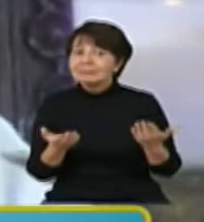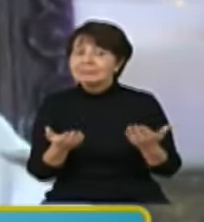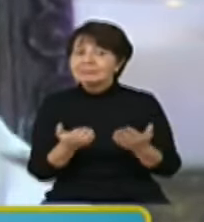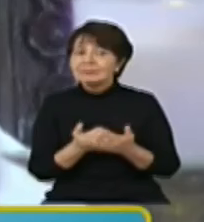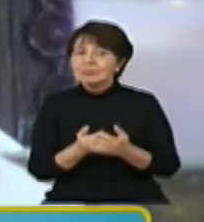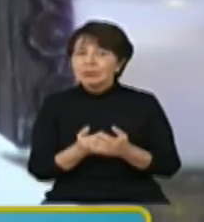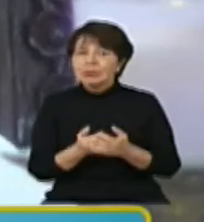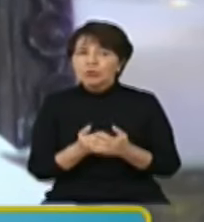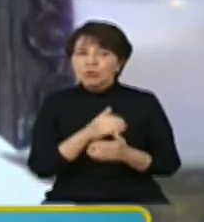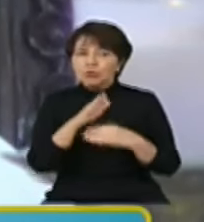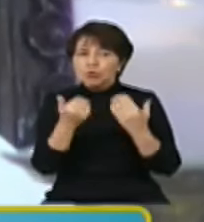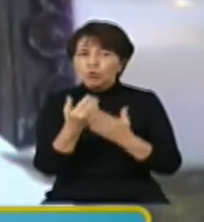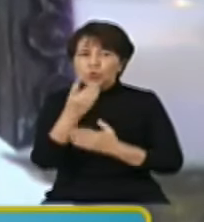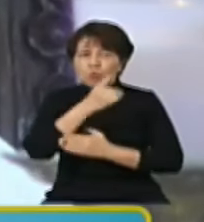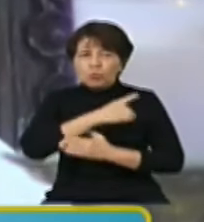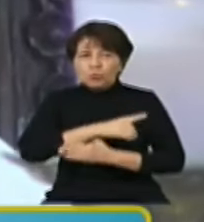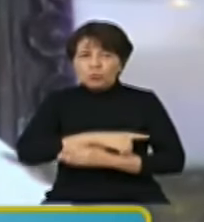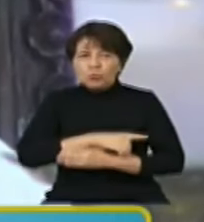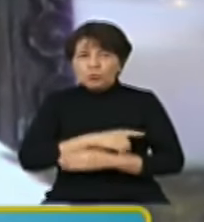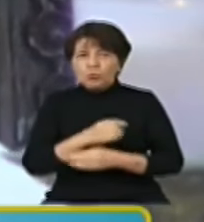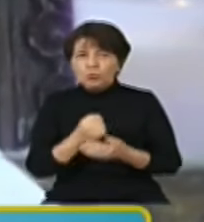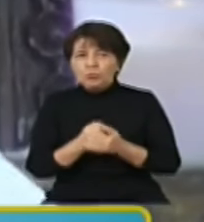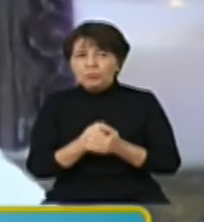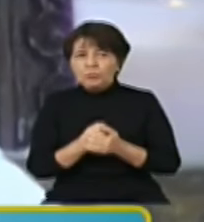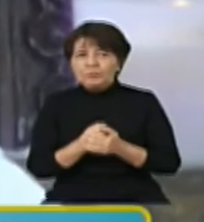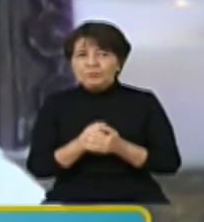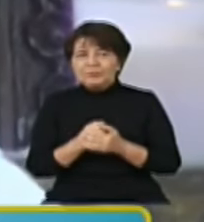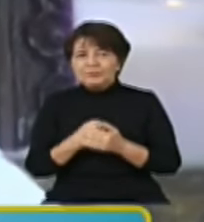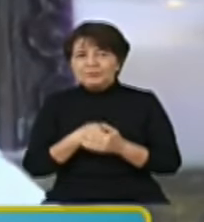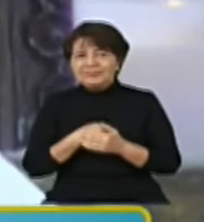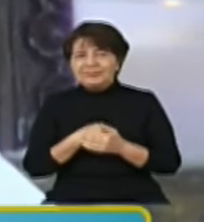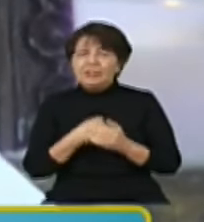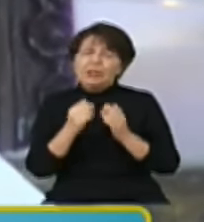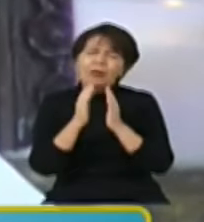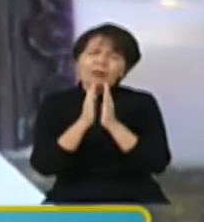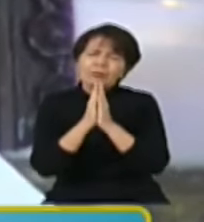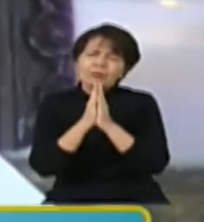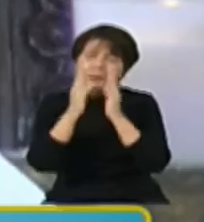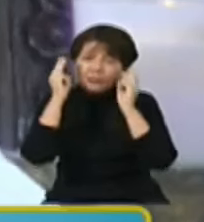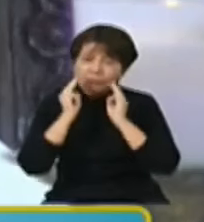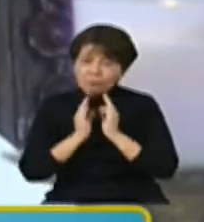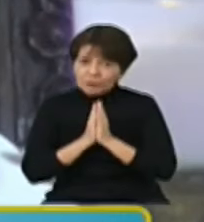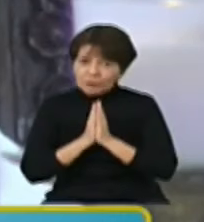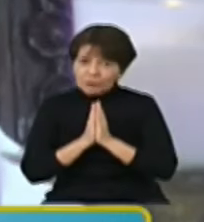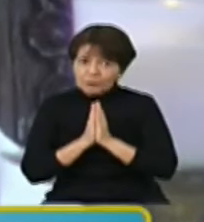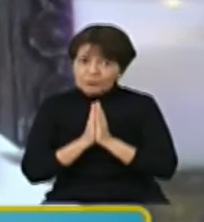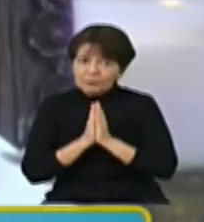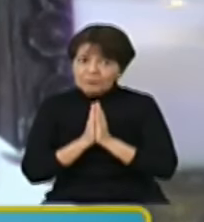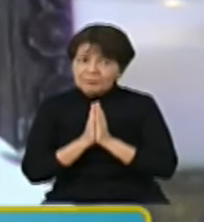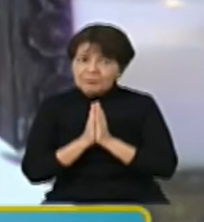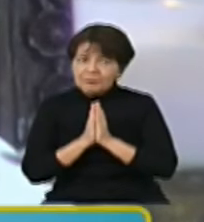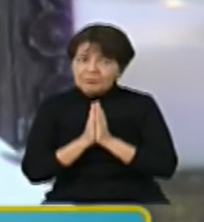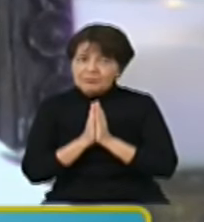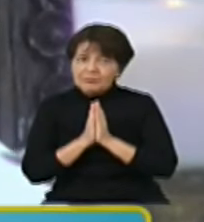porque estos días se han acercado, ¿verdad? Nos hemos acercado a rezar a la Virgen. ¿De qué